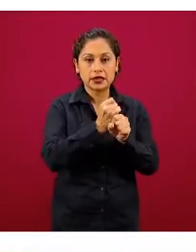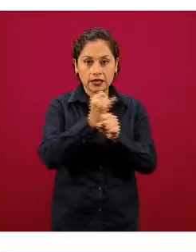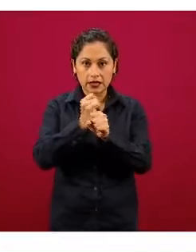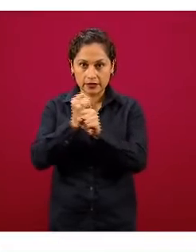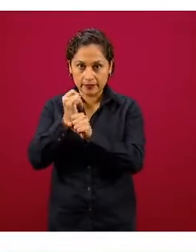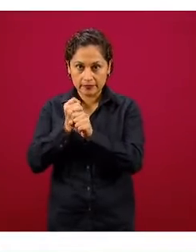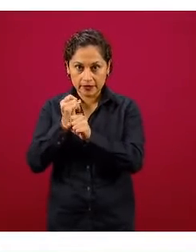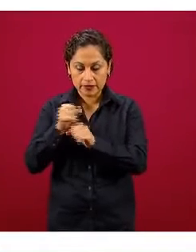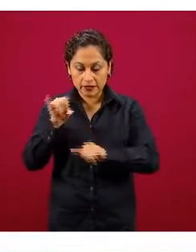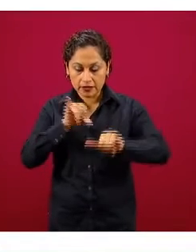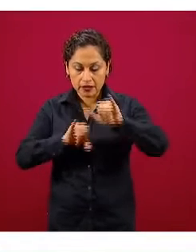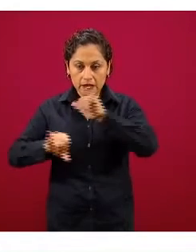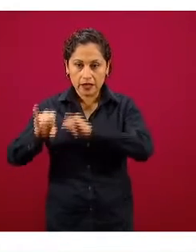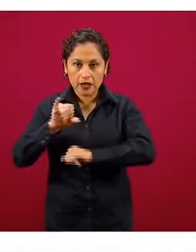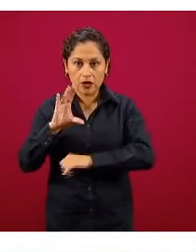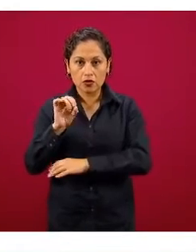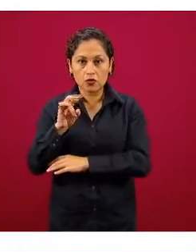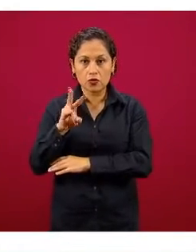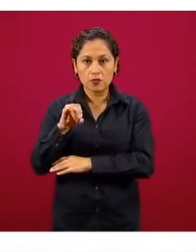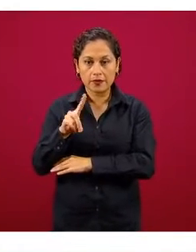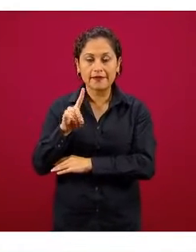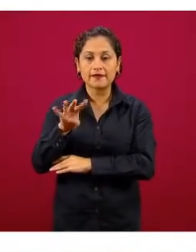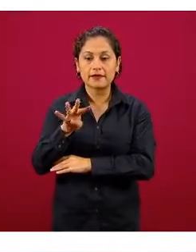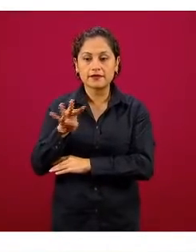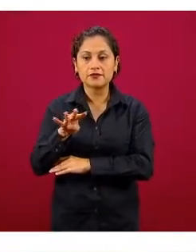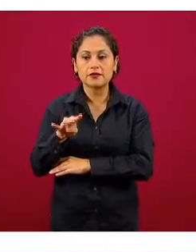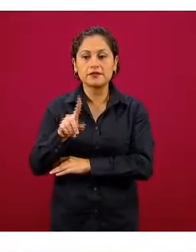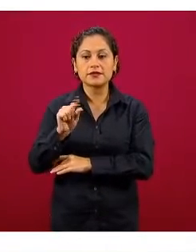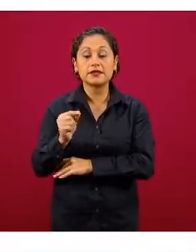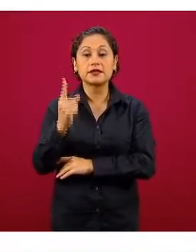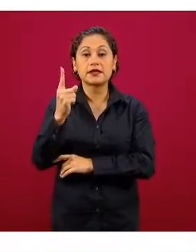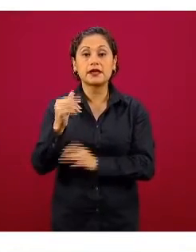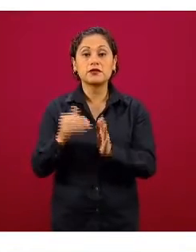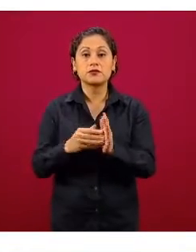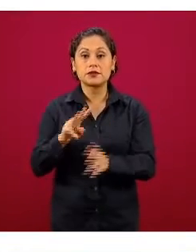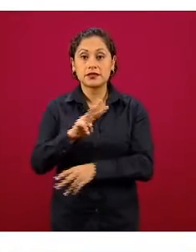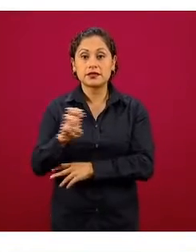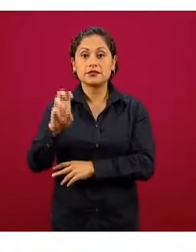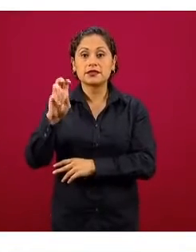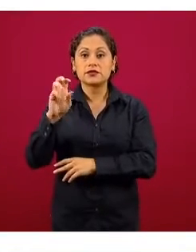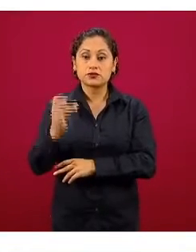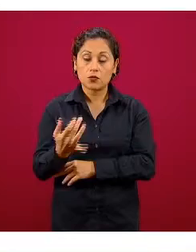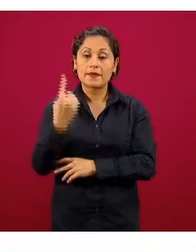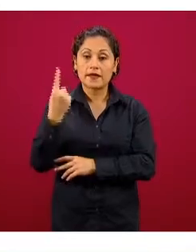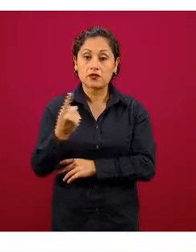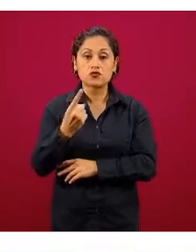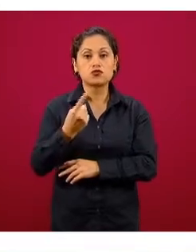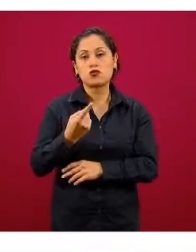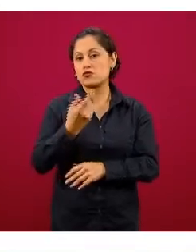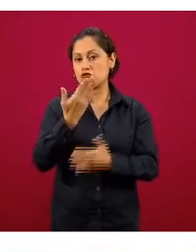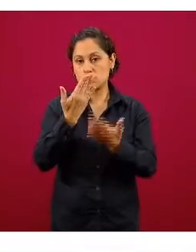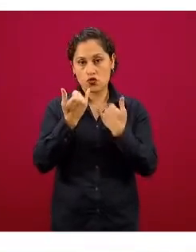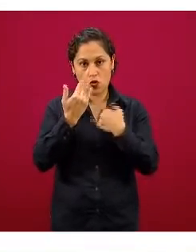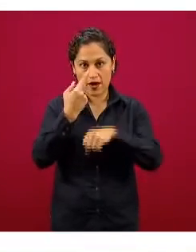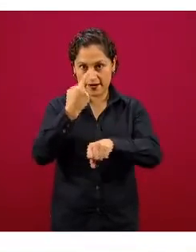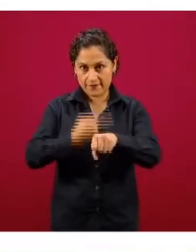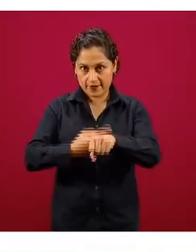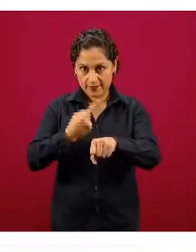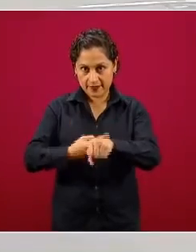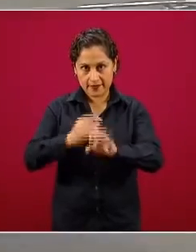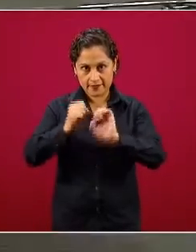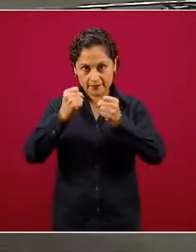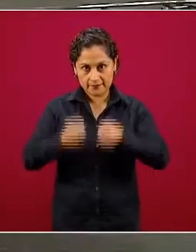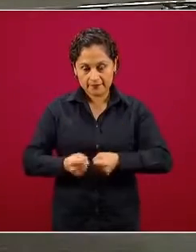para COVID-19, de las cuales 71.351 han salido negativas a la prueba de SARS-CoV-2. En la